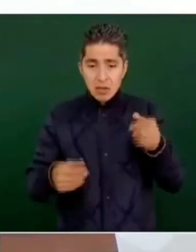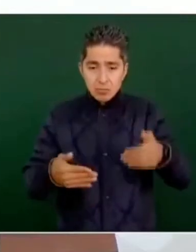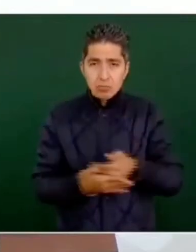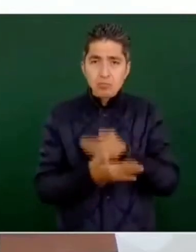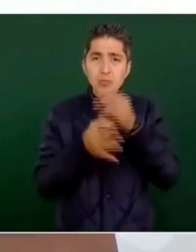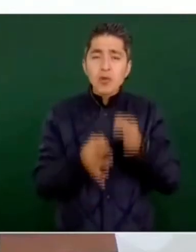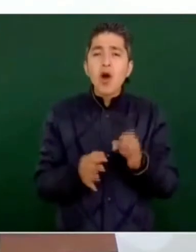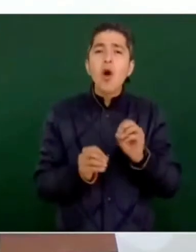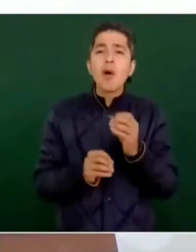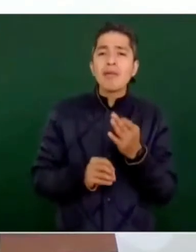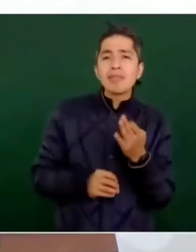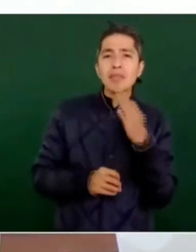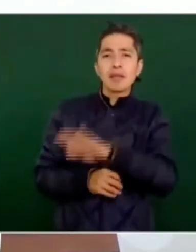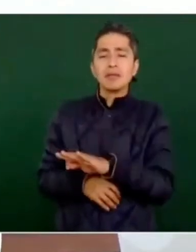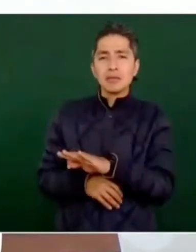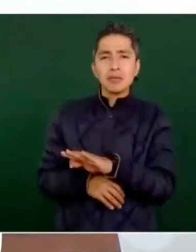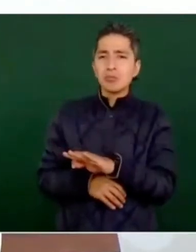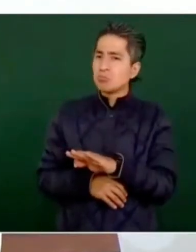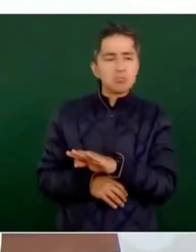traidor.